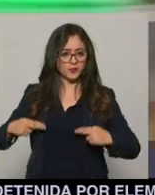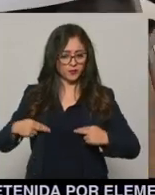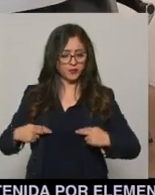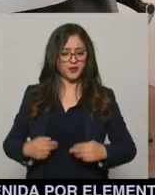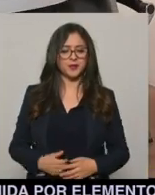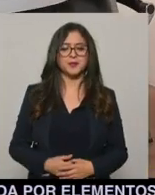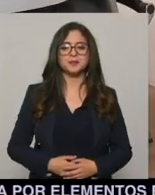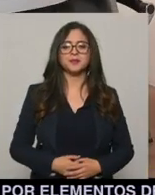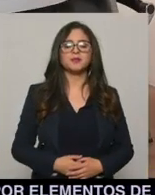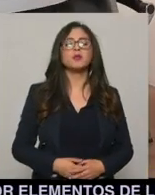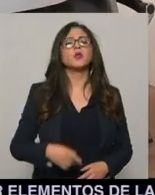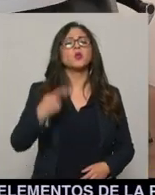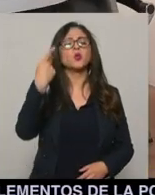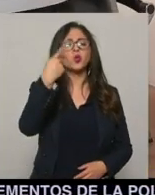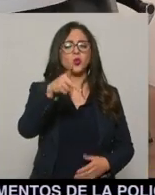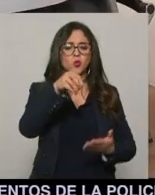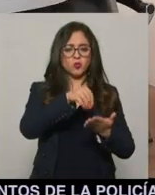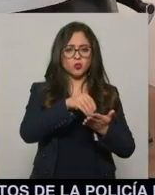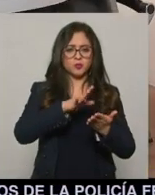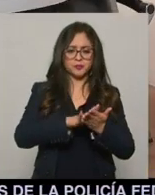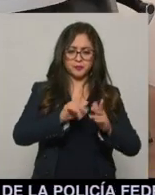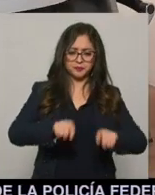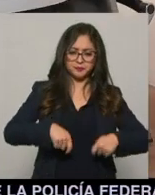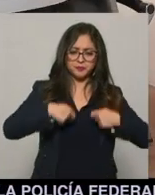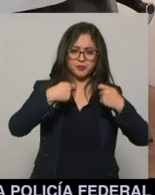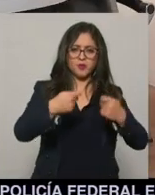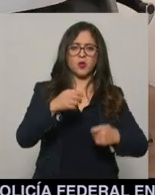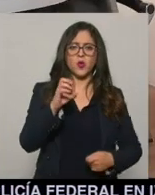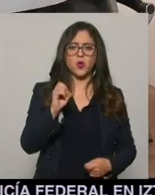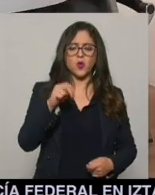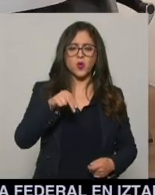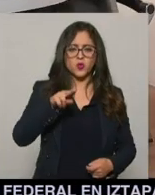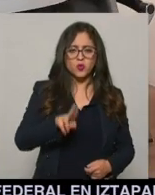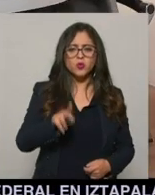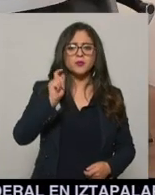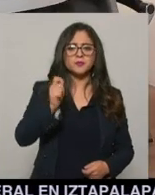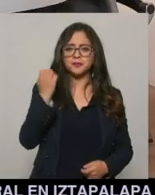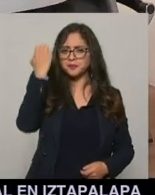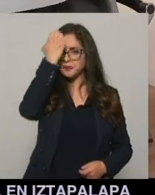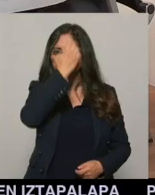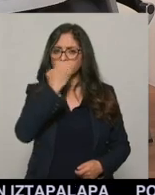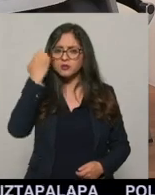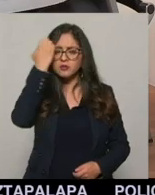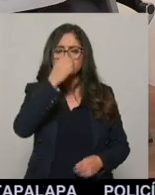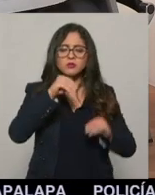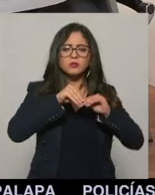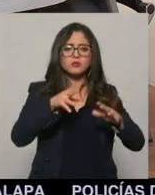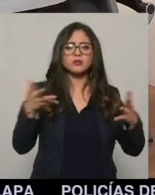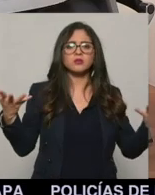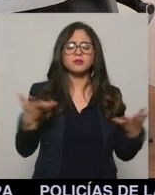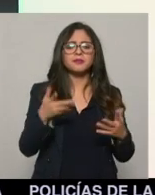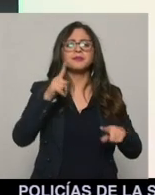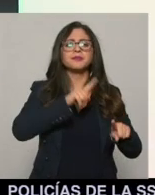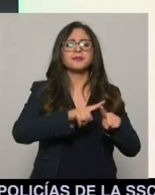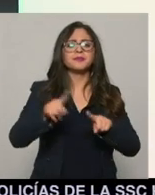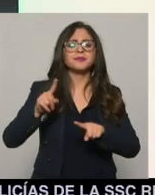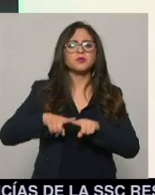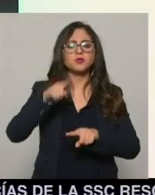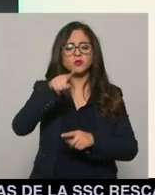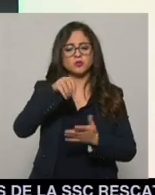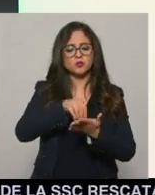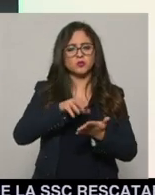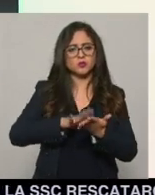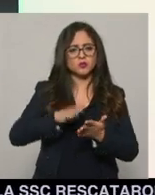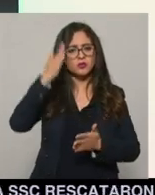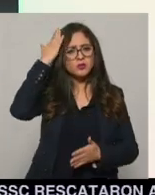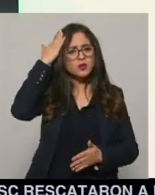tengo entendido que has entregado inclusive a Naciones Unidas un estudios que ustedes han realizado, registros del colectivo que encabezas. ¿Qué